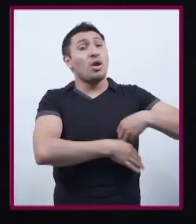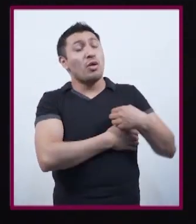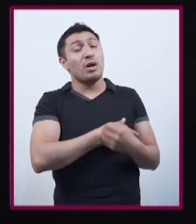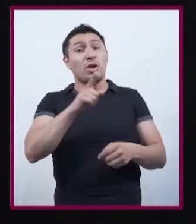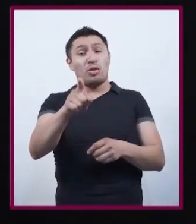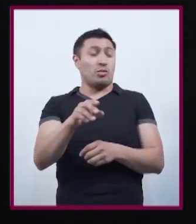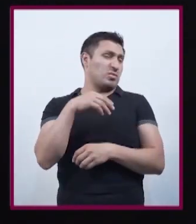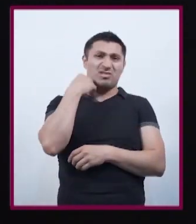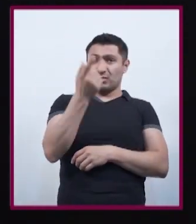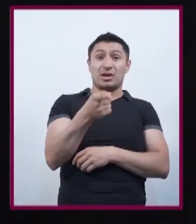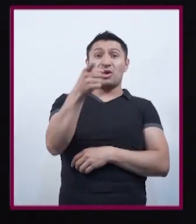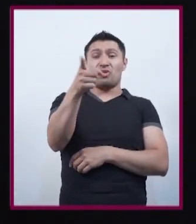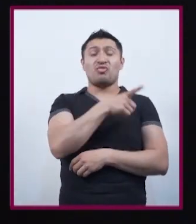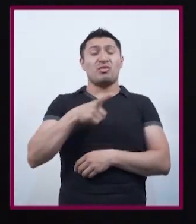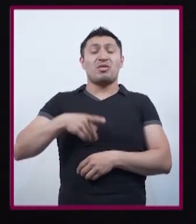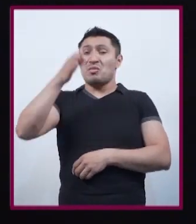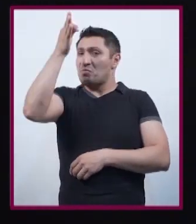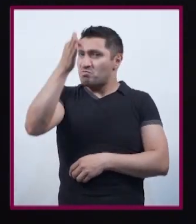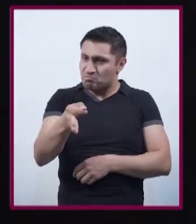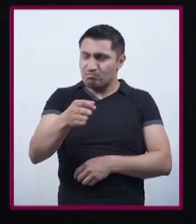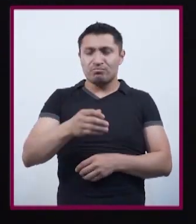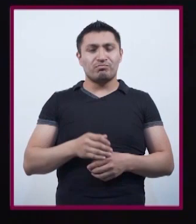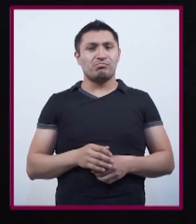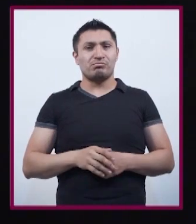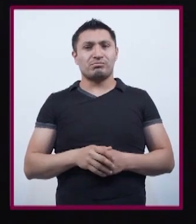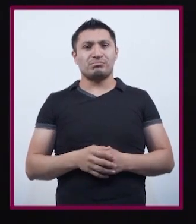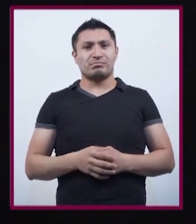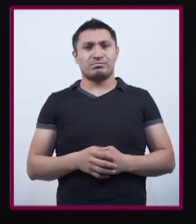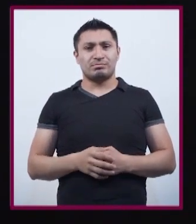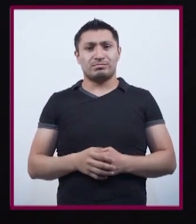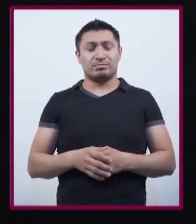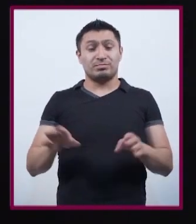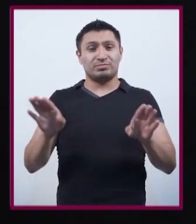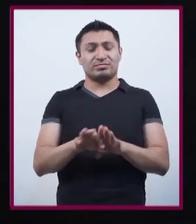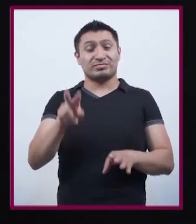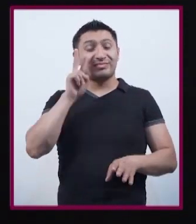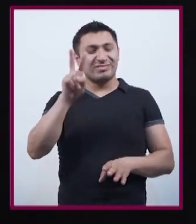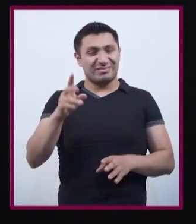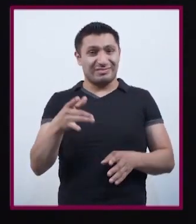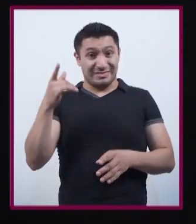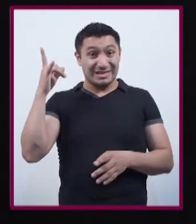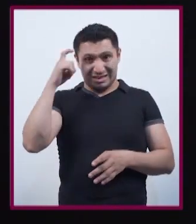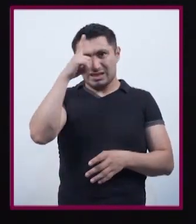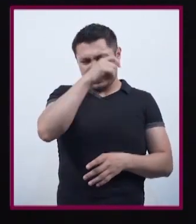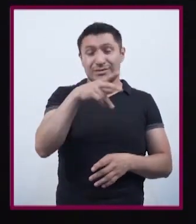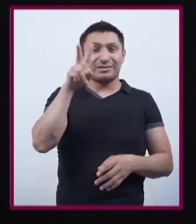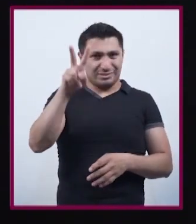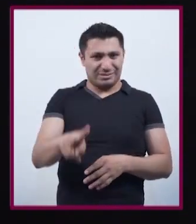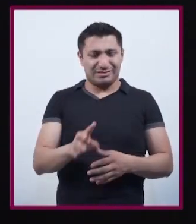glaciar. No te vale decirle que albergarlo rehusas, lo tendrás que hospedar.